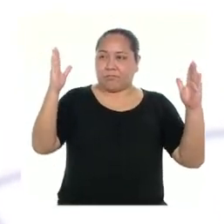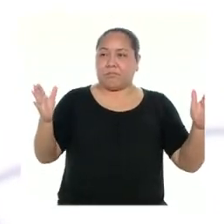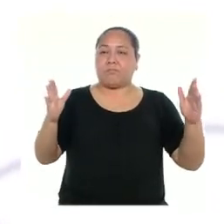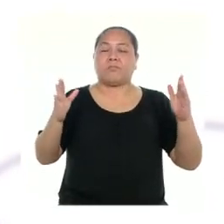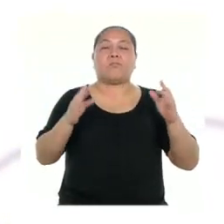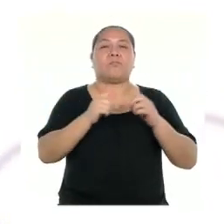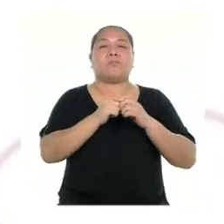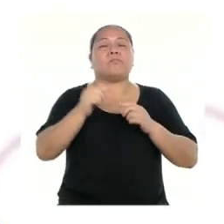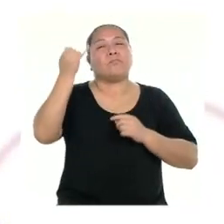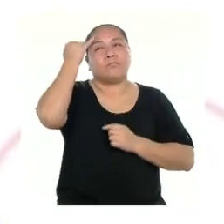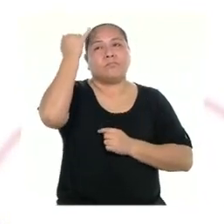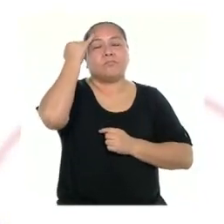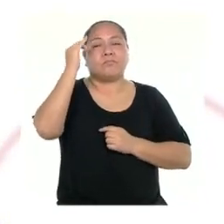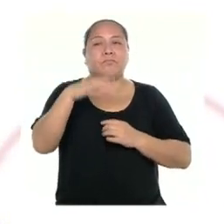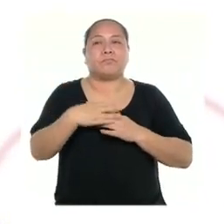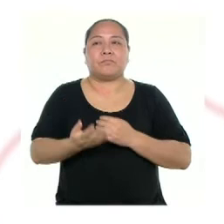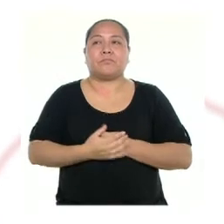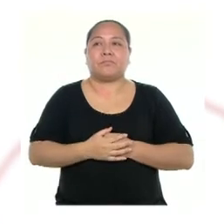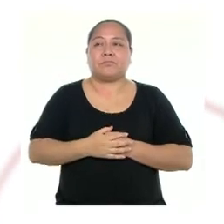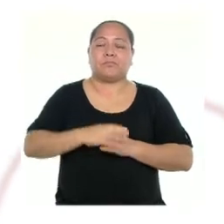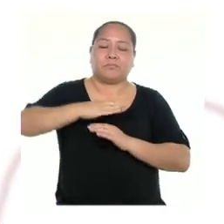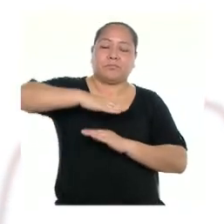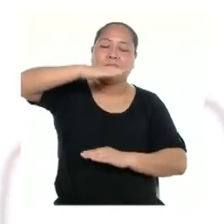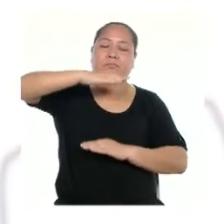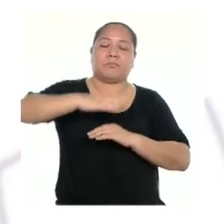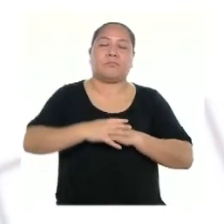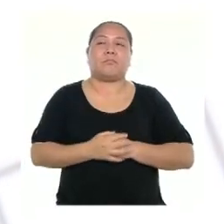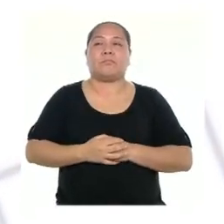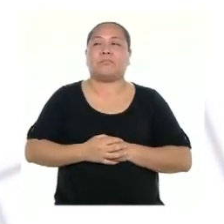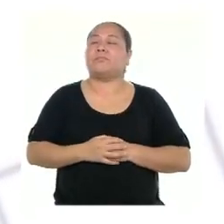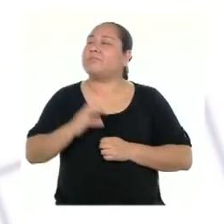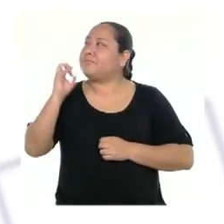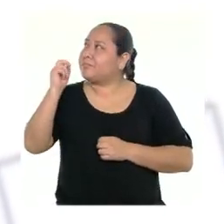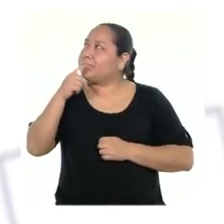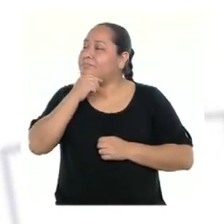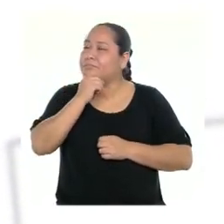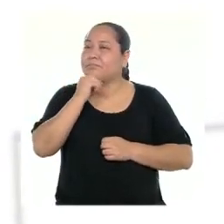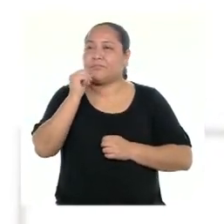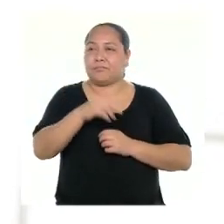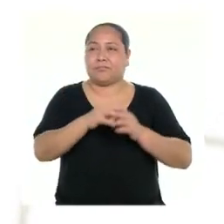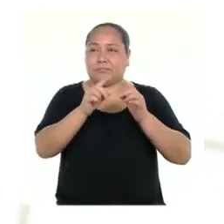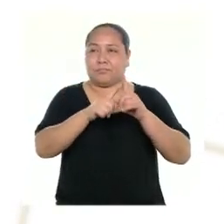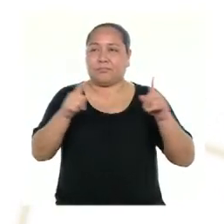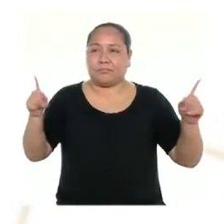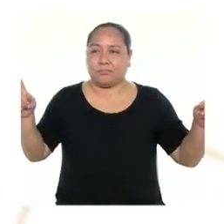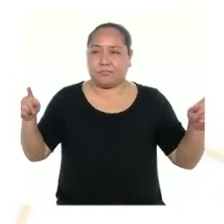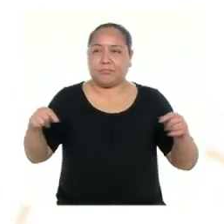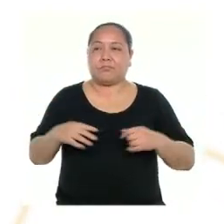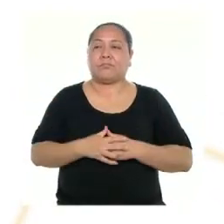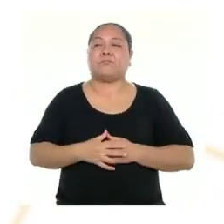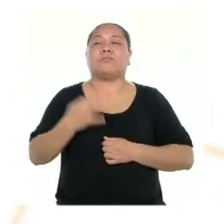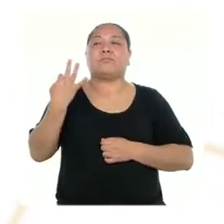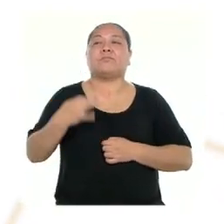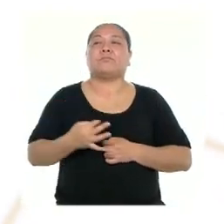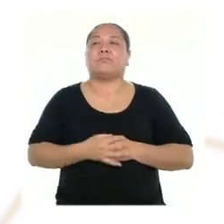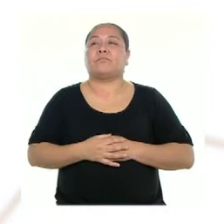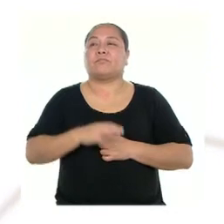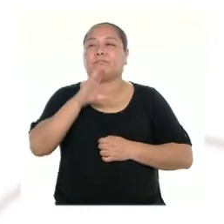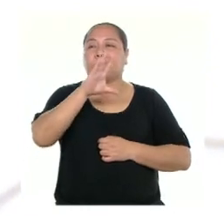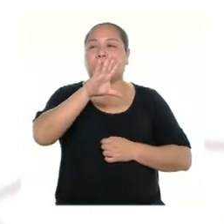estamos imaginando y luego por el ancho. Ok, para el largo de ese rectángulo, en la realidad